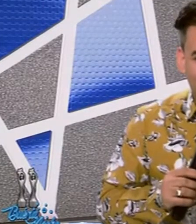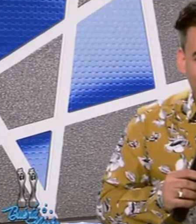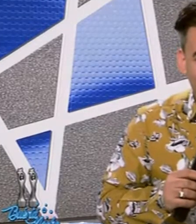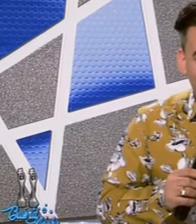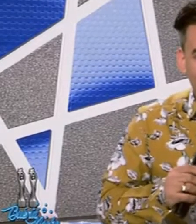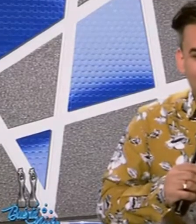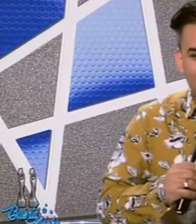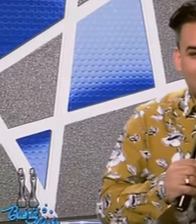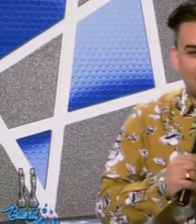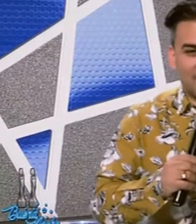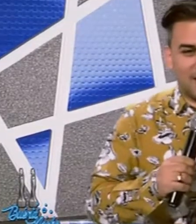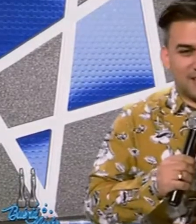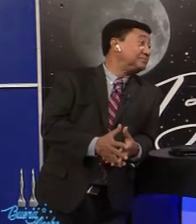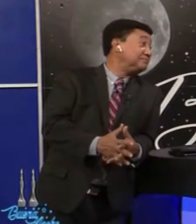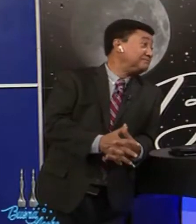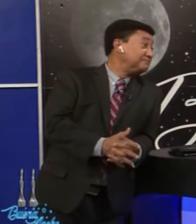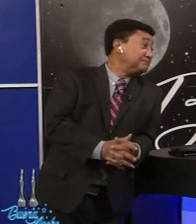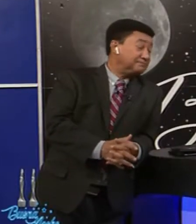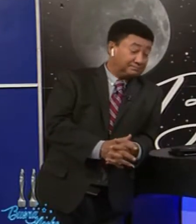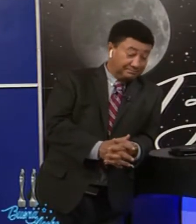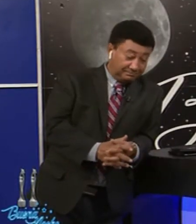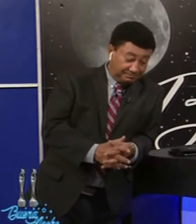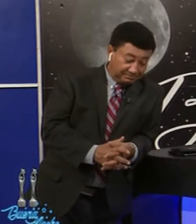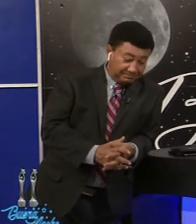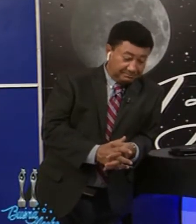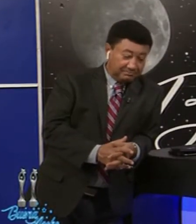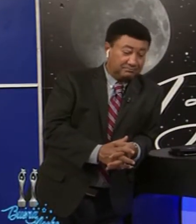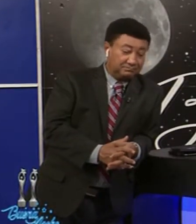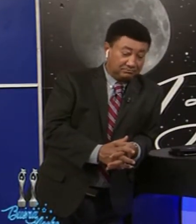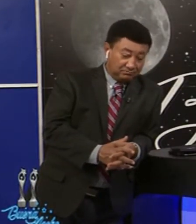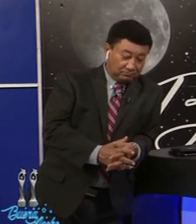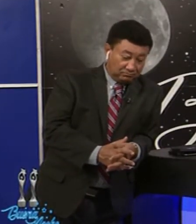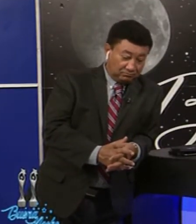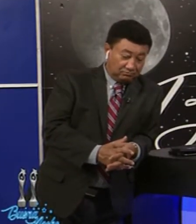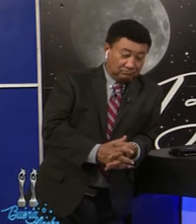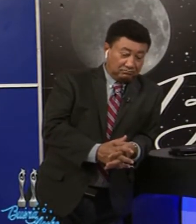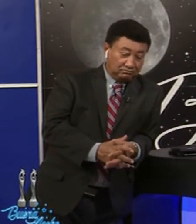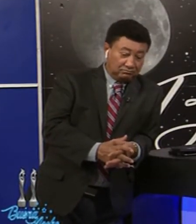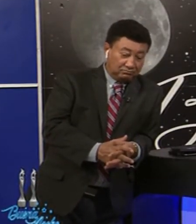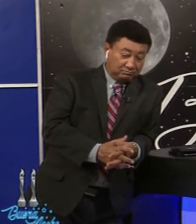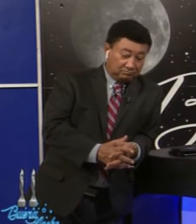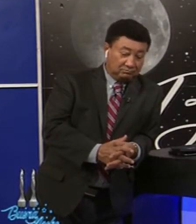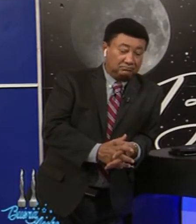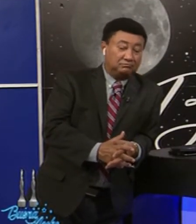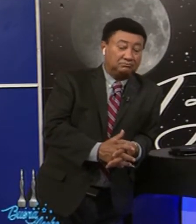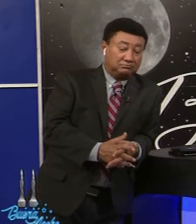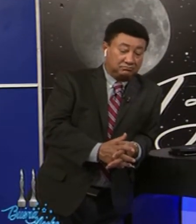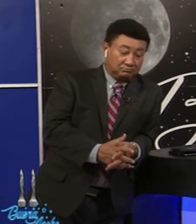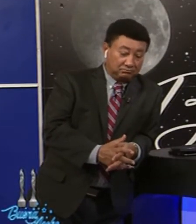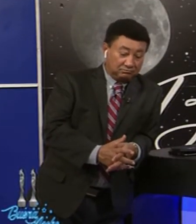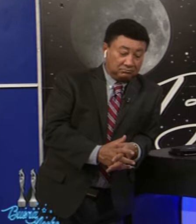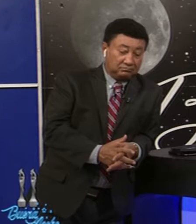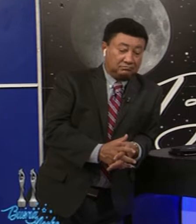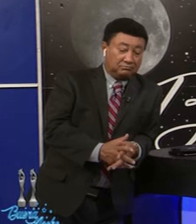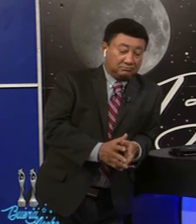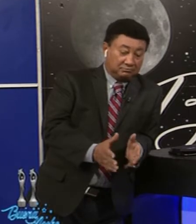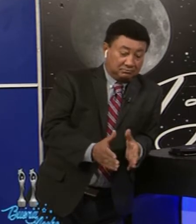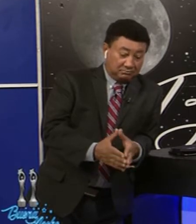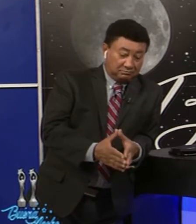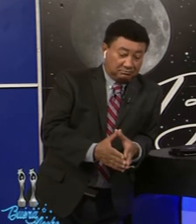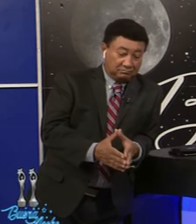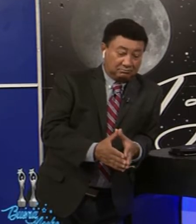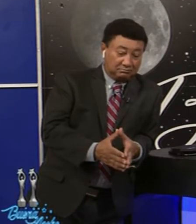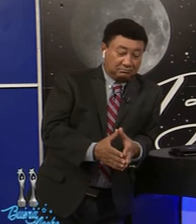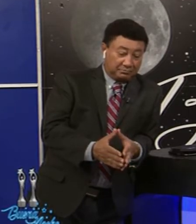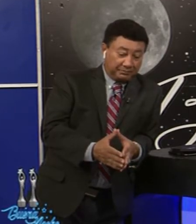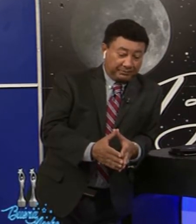bien, doctor Julio, llegaste, presenciaste realmente lo que es el cambio de gobierno, ¿verdad?, en el día de ayer. ¿Cómo